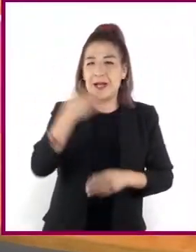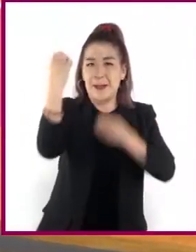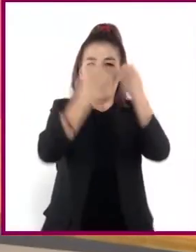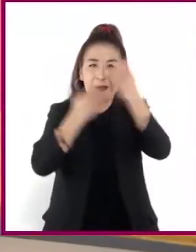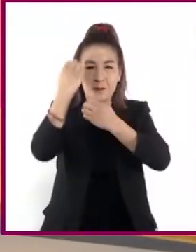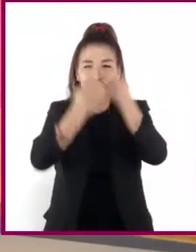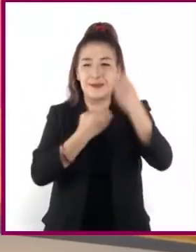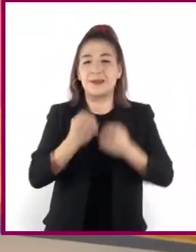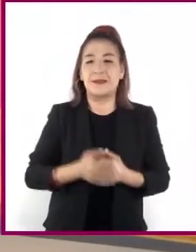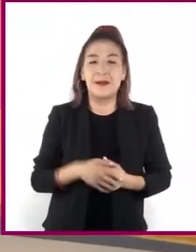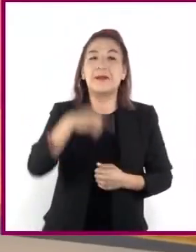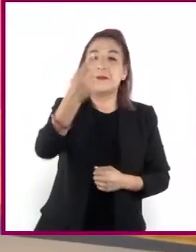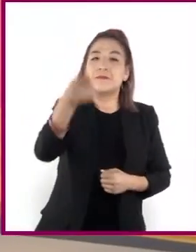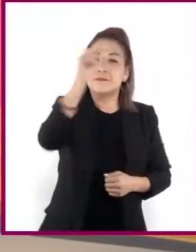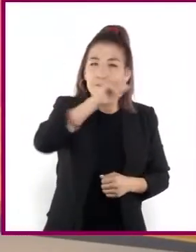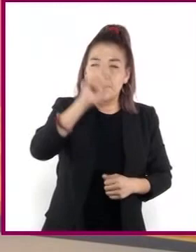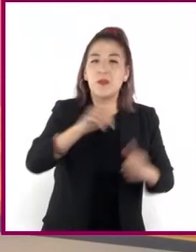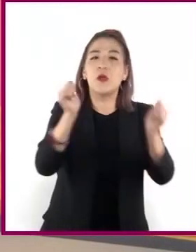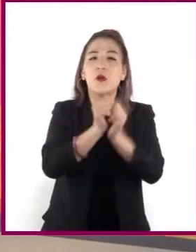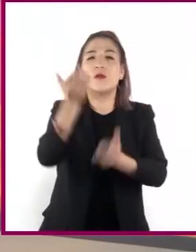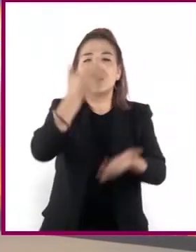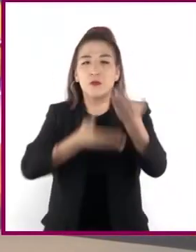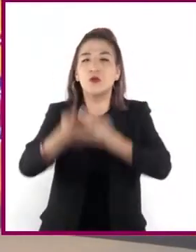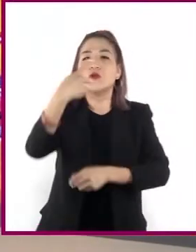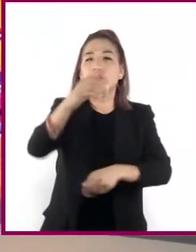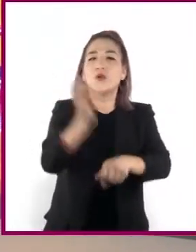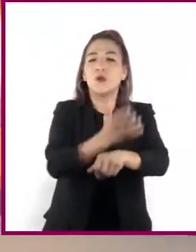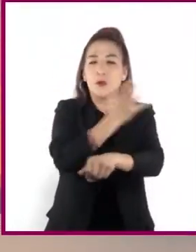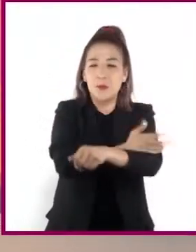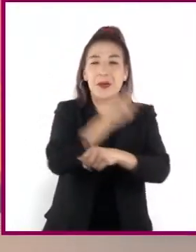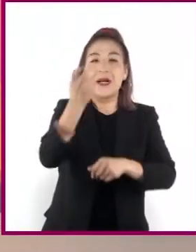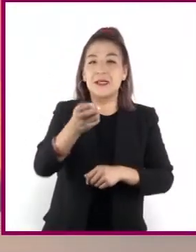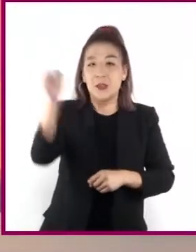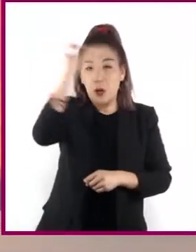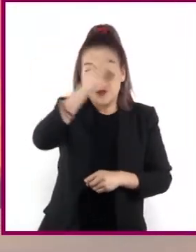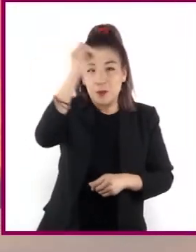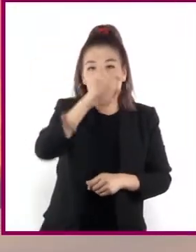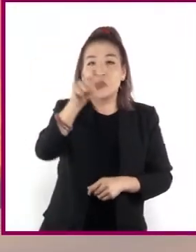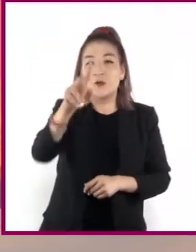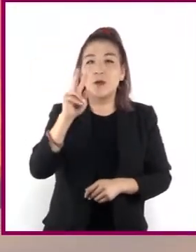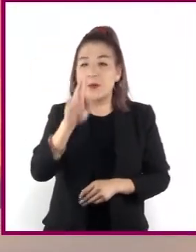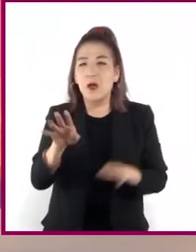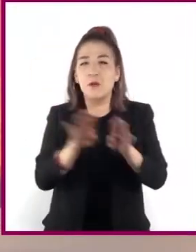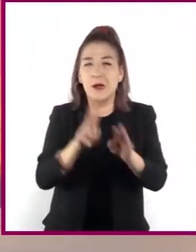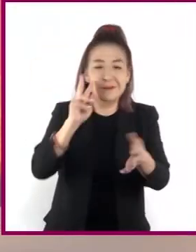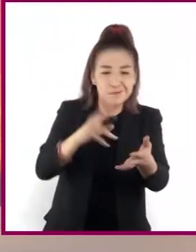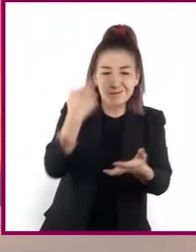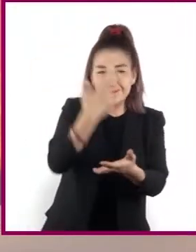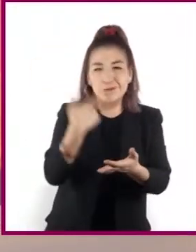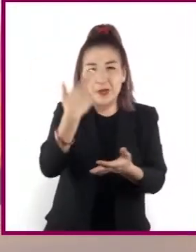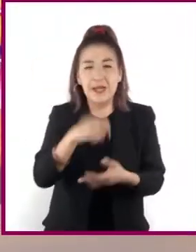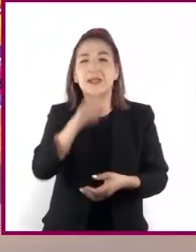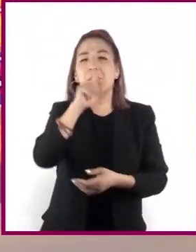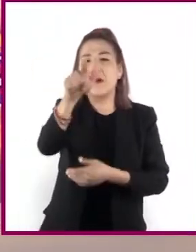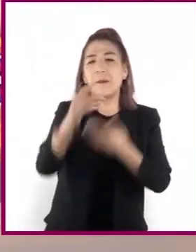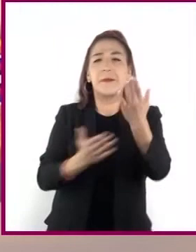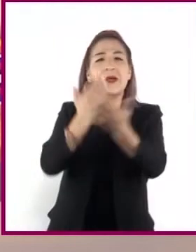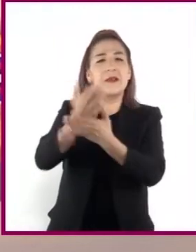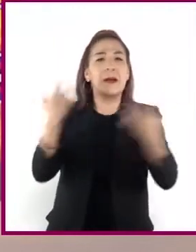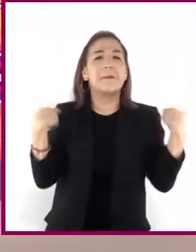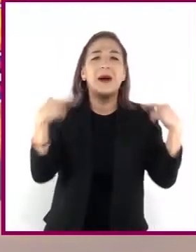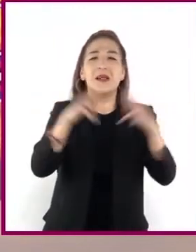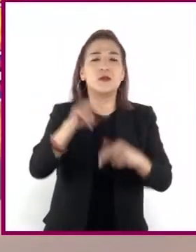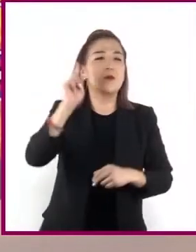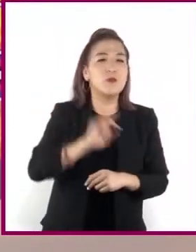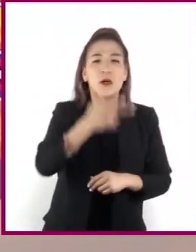Les recomendamos que compartan con sus compañeros y compañeras las observaciones que hicieron. Además, solicitar a su profesora o